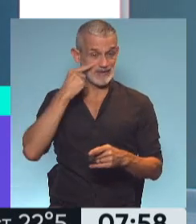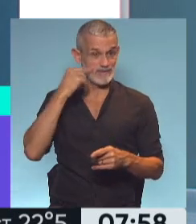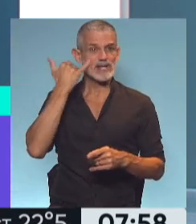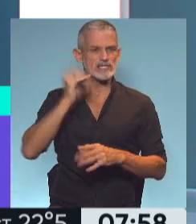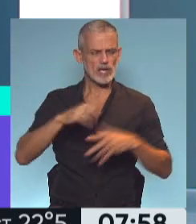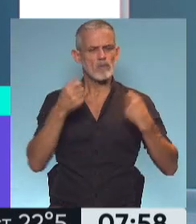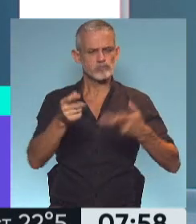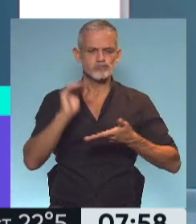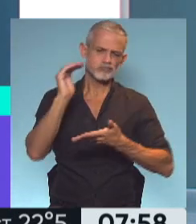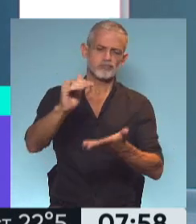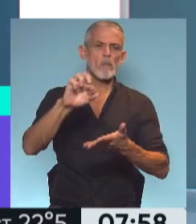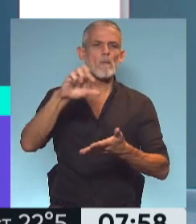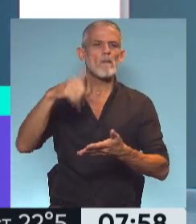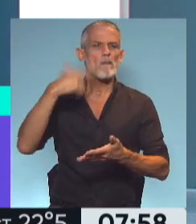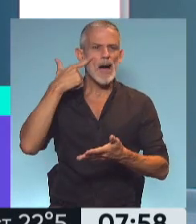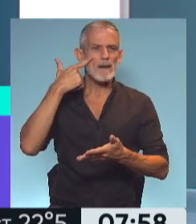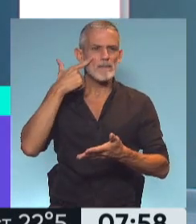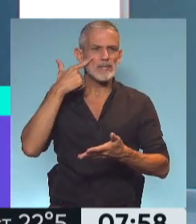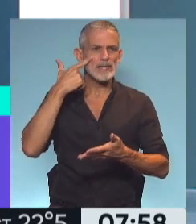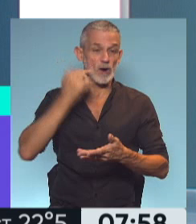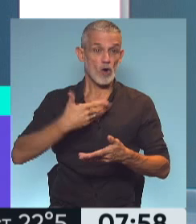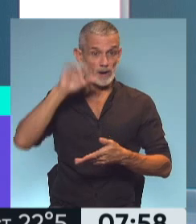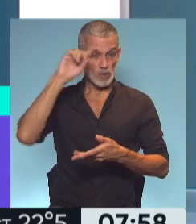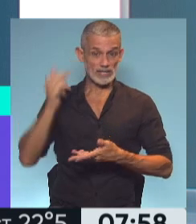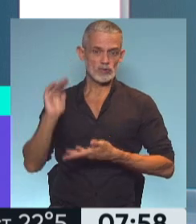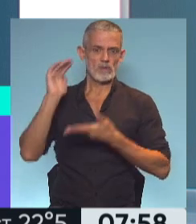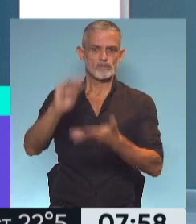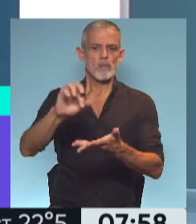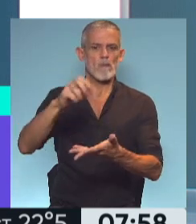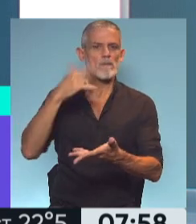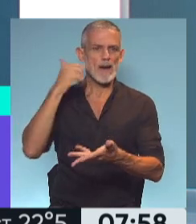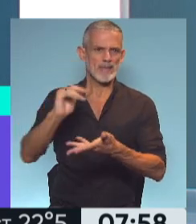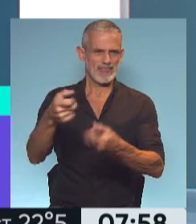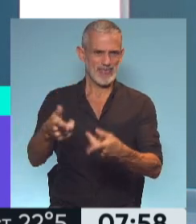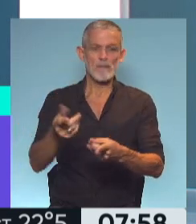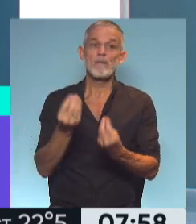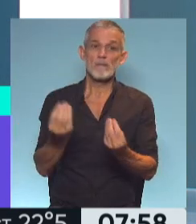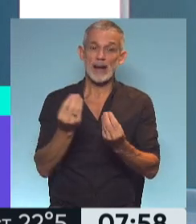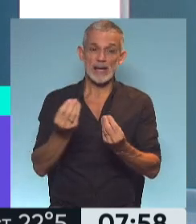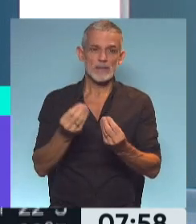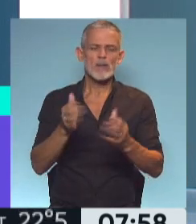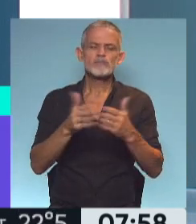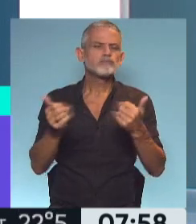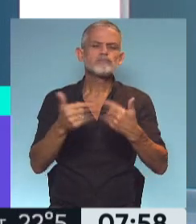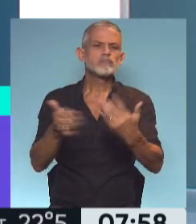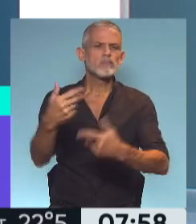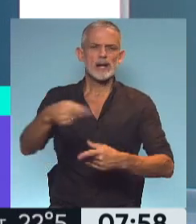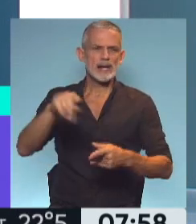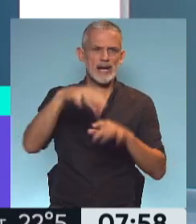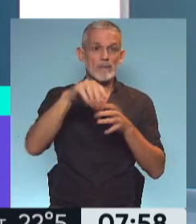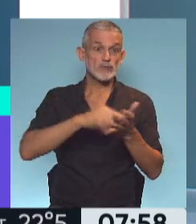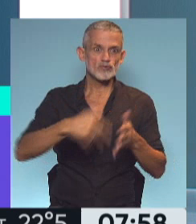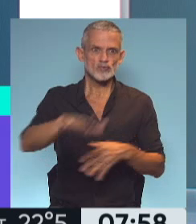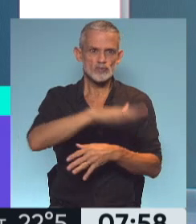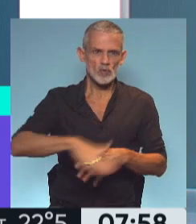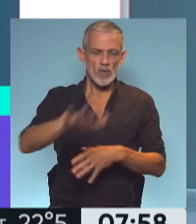de brindarle al PAMI vacunas desde el gobierno nacional, básicamente para profundizar la velocidad en grandes centros urbanos,